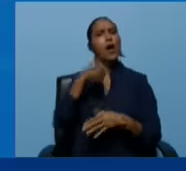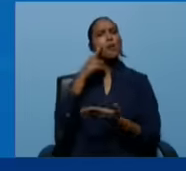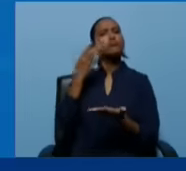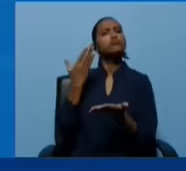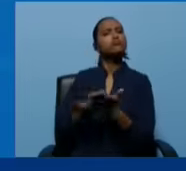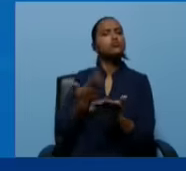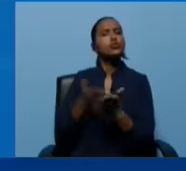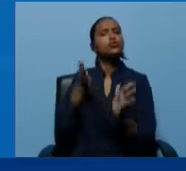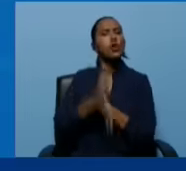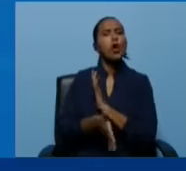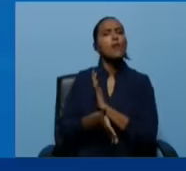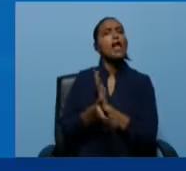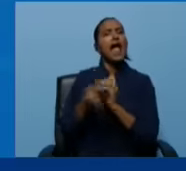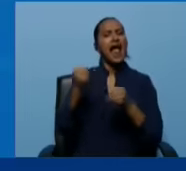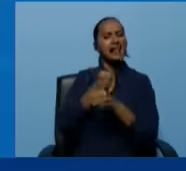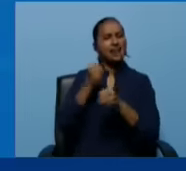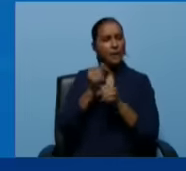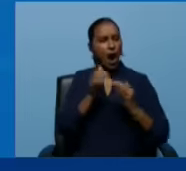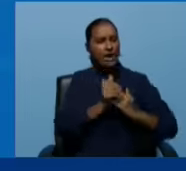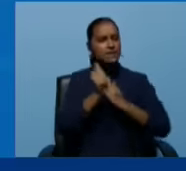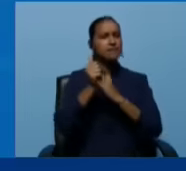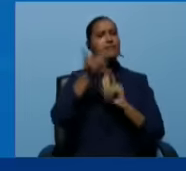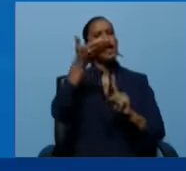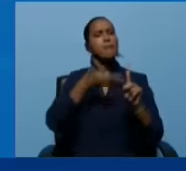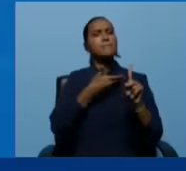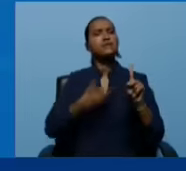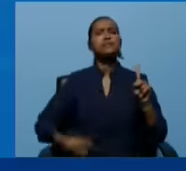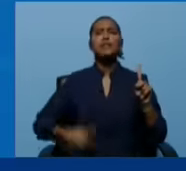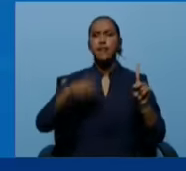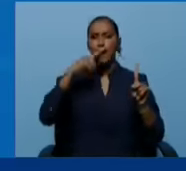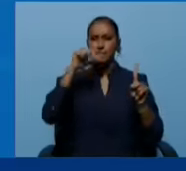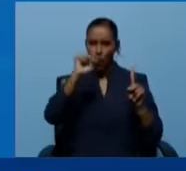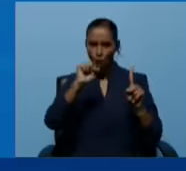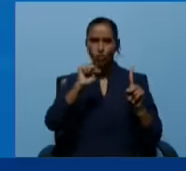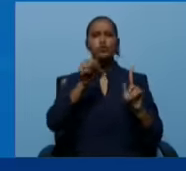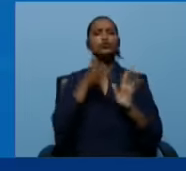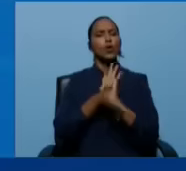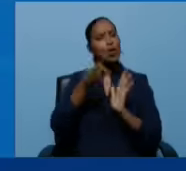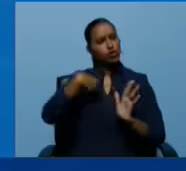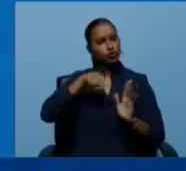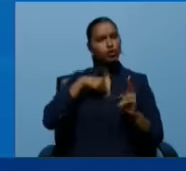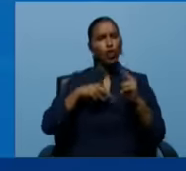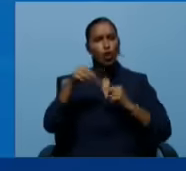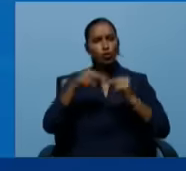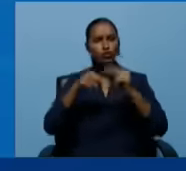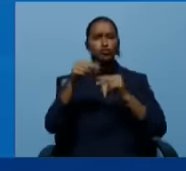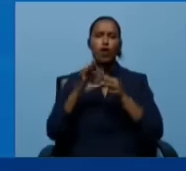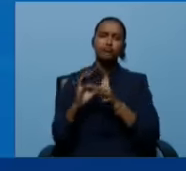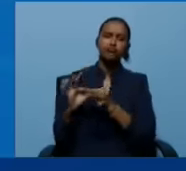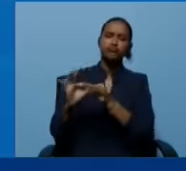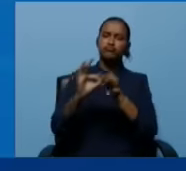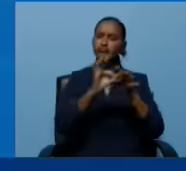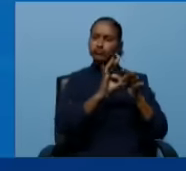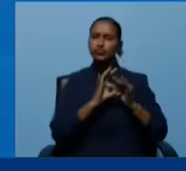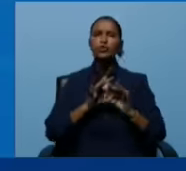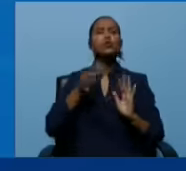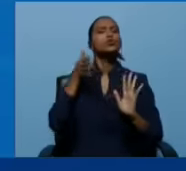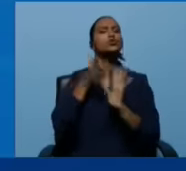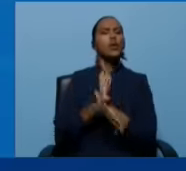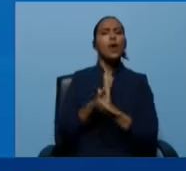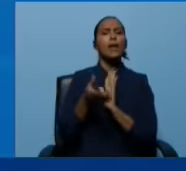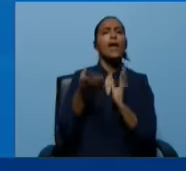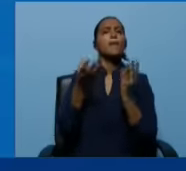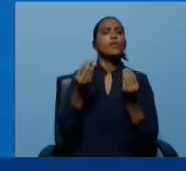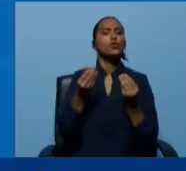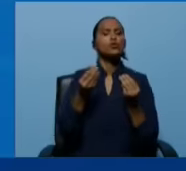presidente Nicolás Maduro Moros al frente de la conducción de esta nación hermana ante la más feroz arremetida de